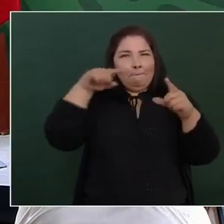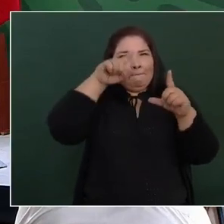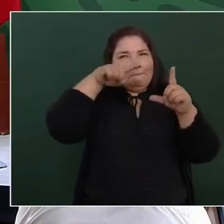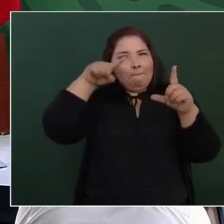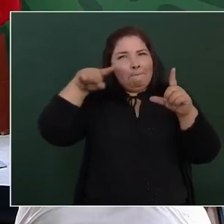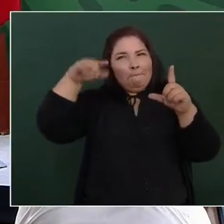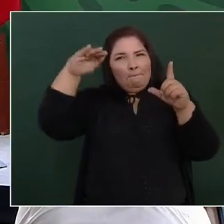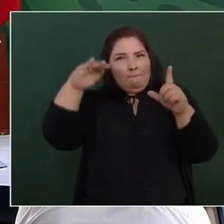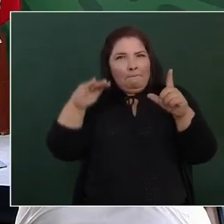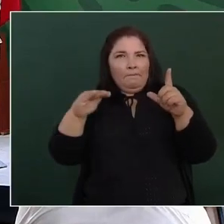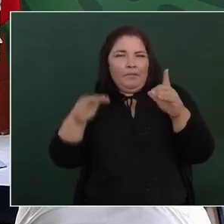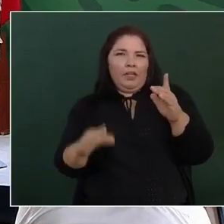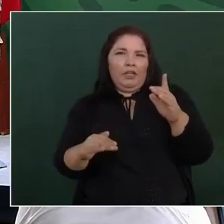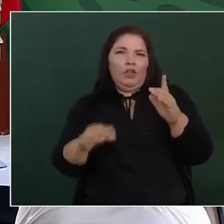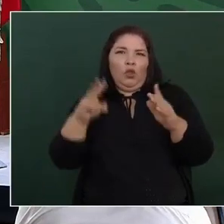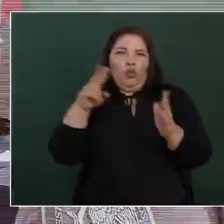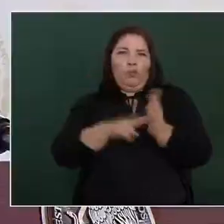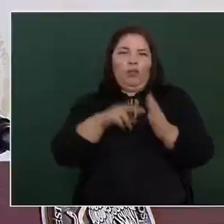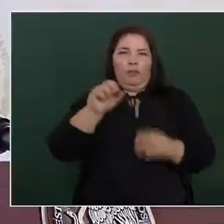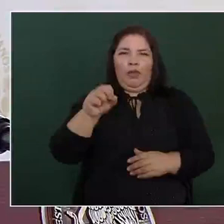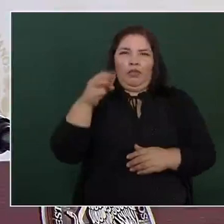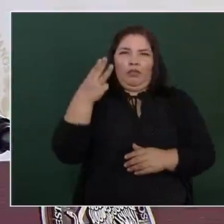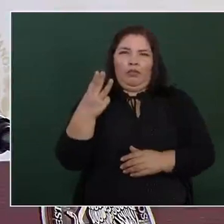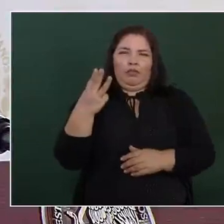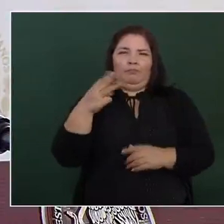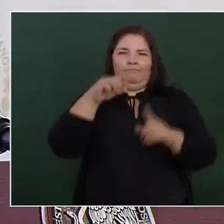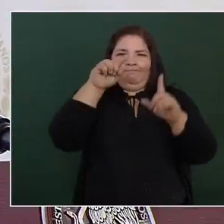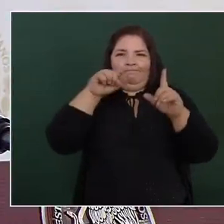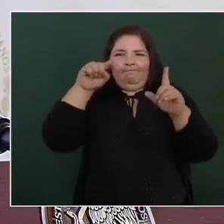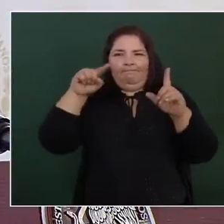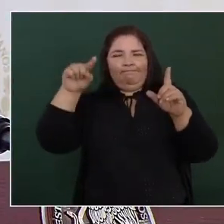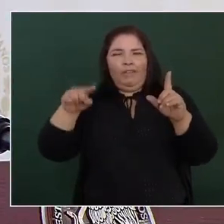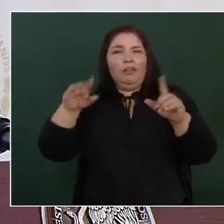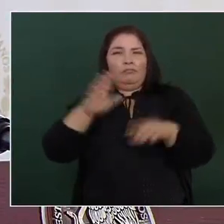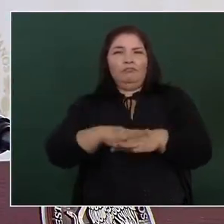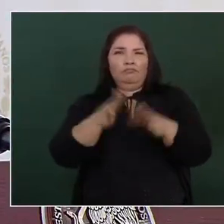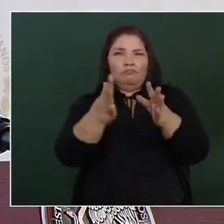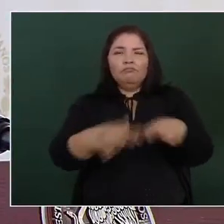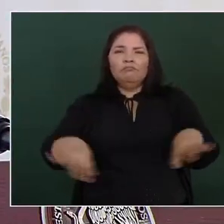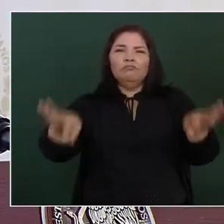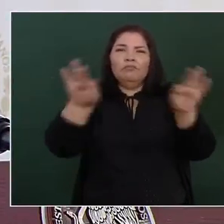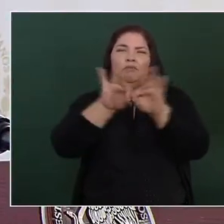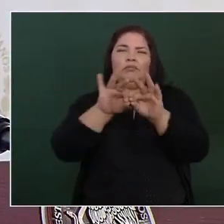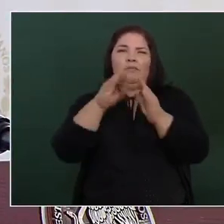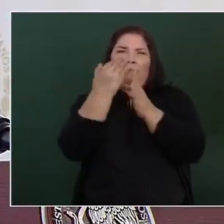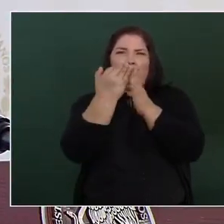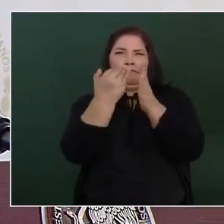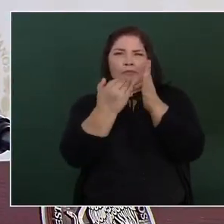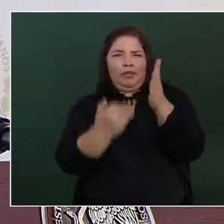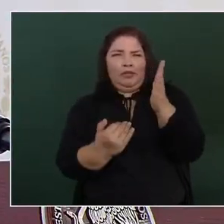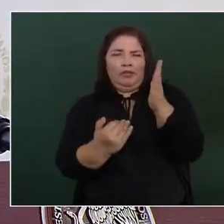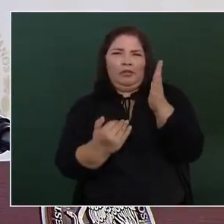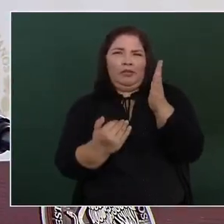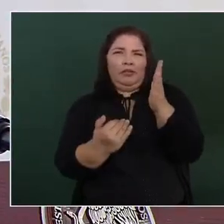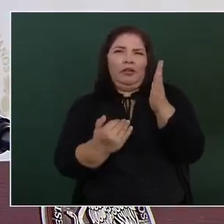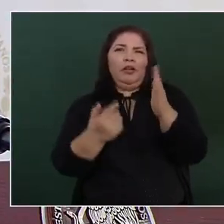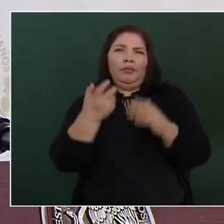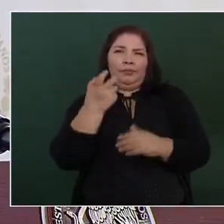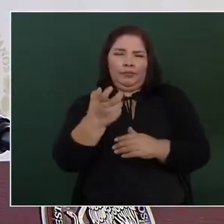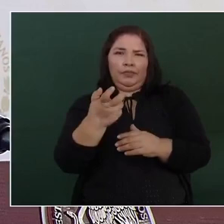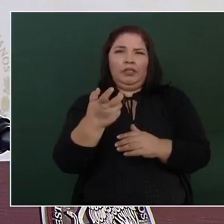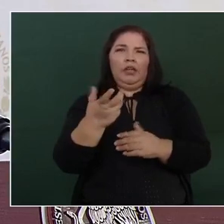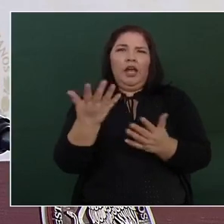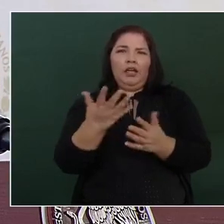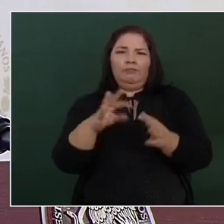logrado en el 23, una reducción importante que es el resultado de